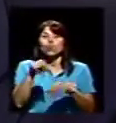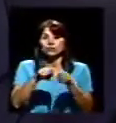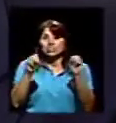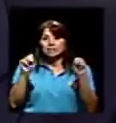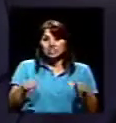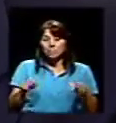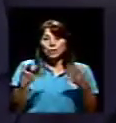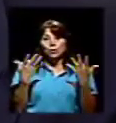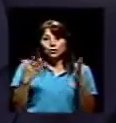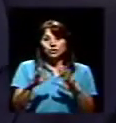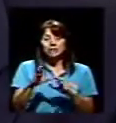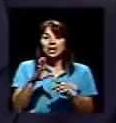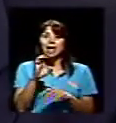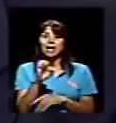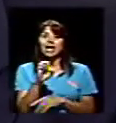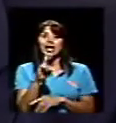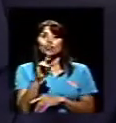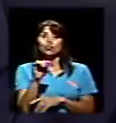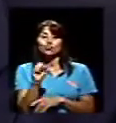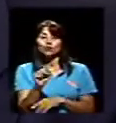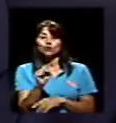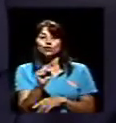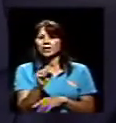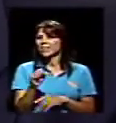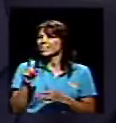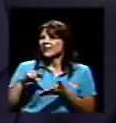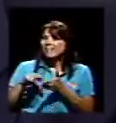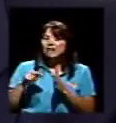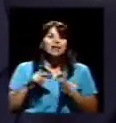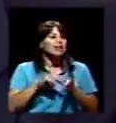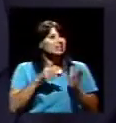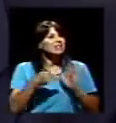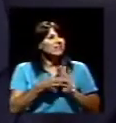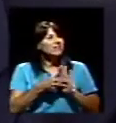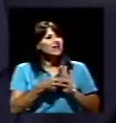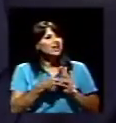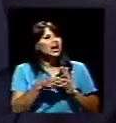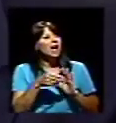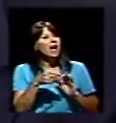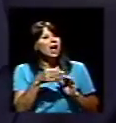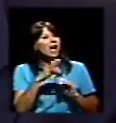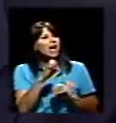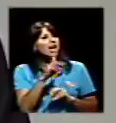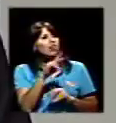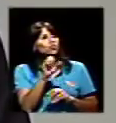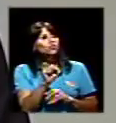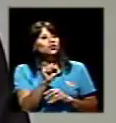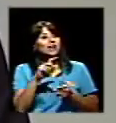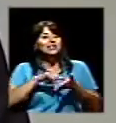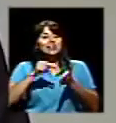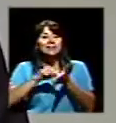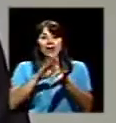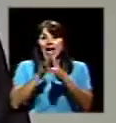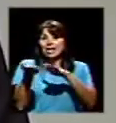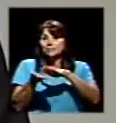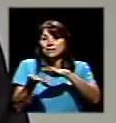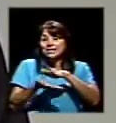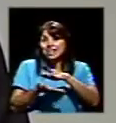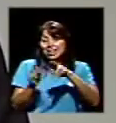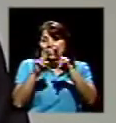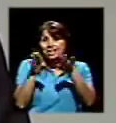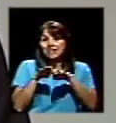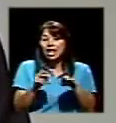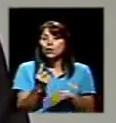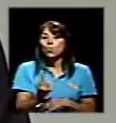instalado en todos los servicios. ¿Qué es EDUS? El expediente digital único de salud, ¿verdad? Y ahí ya podemos empezar procesos